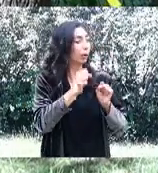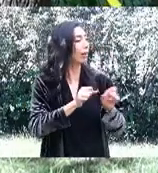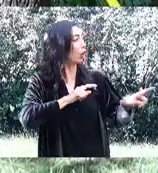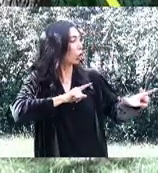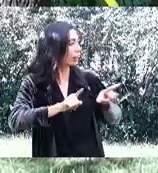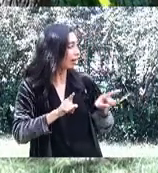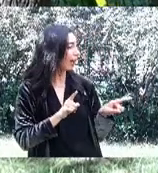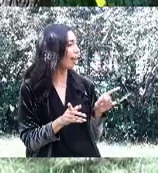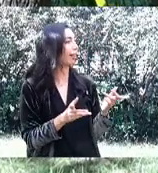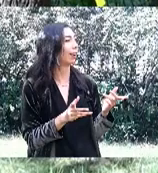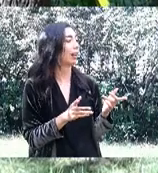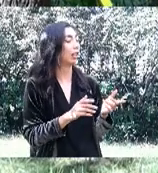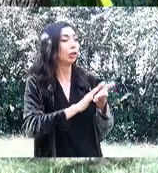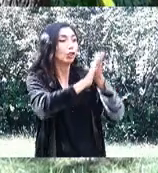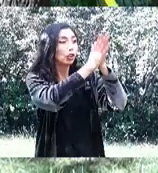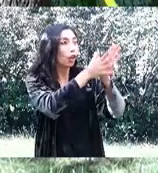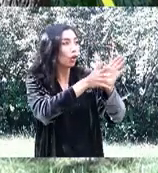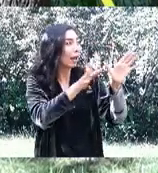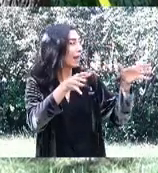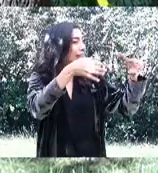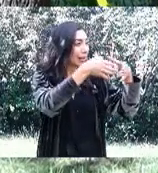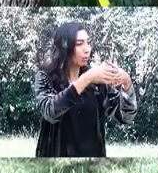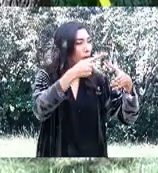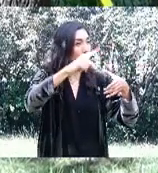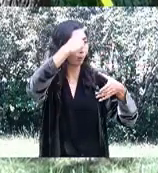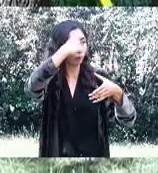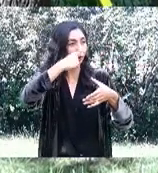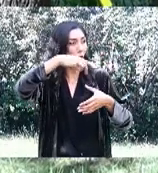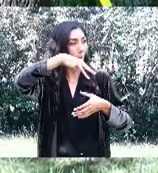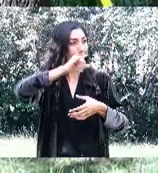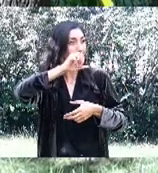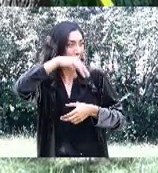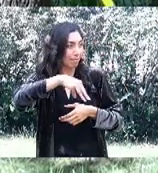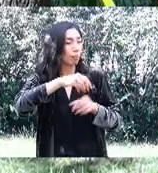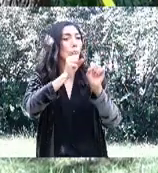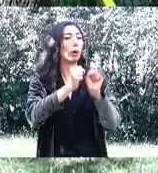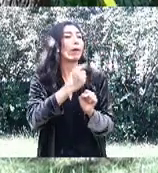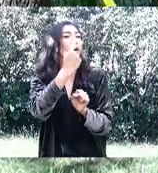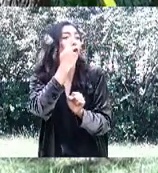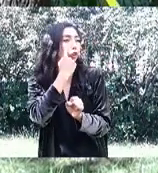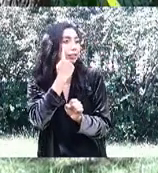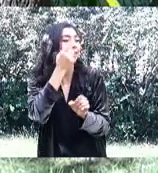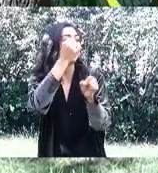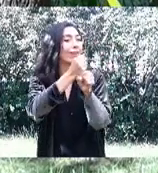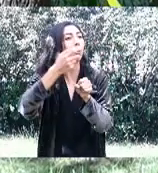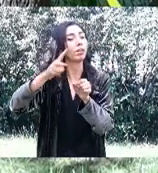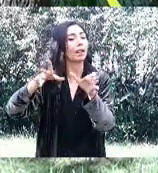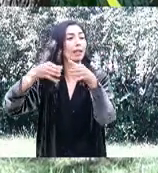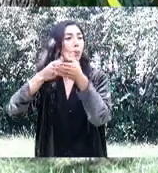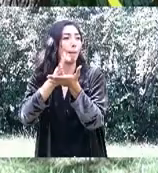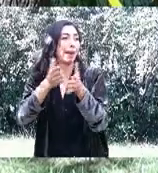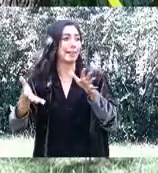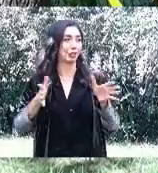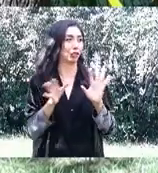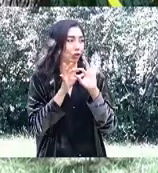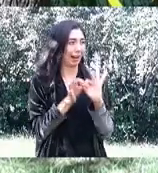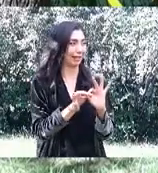todo el el equipo minim pueda conocer cada uno de los trabajos del equipo de mediación eso